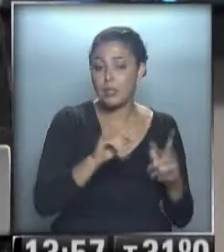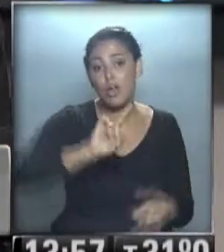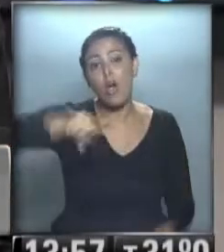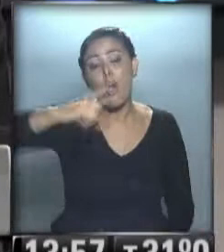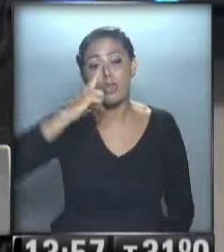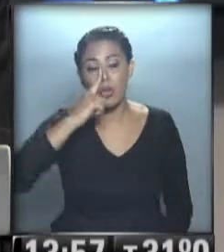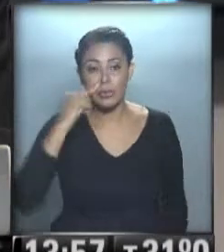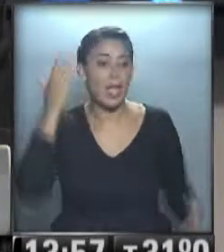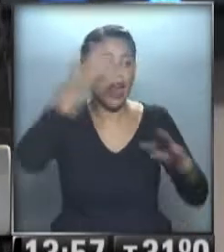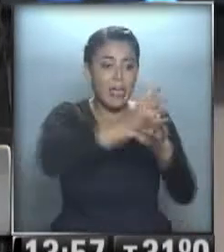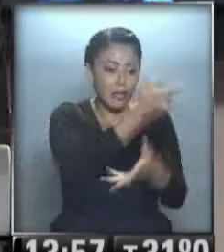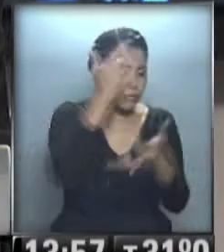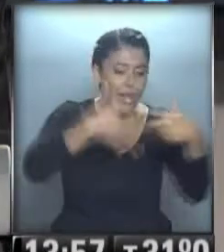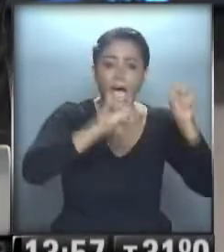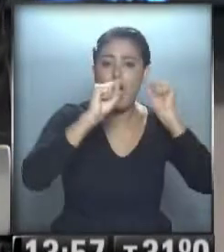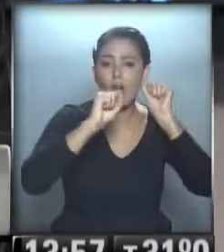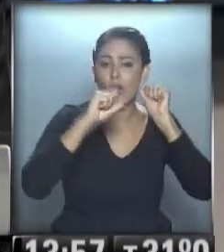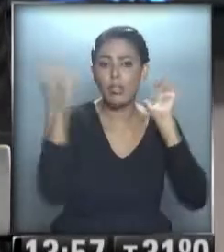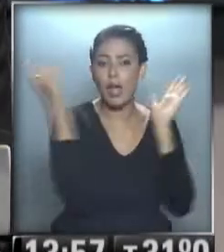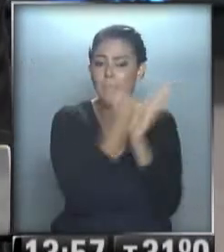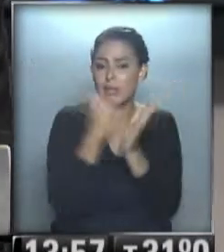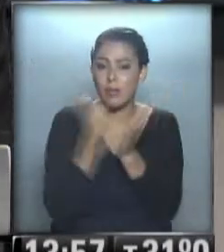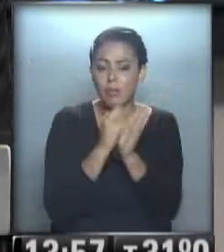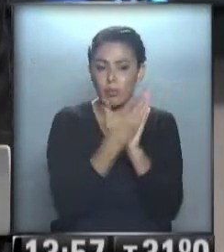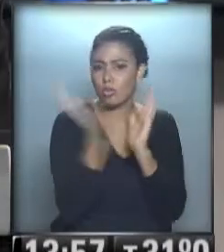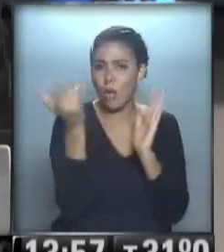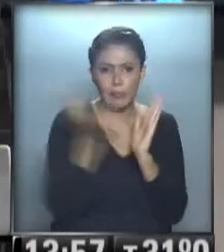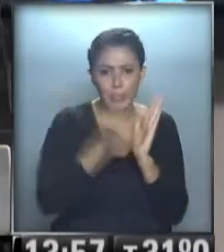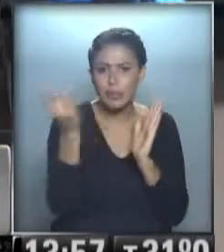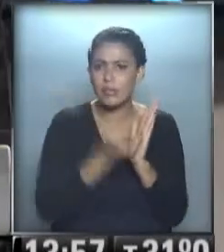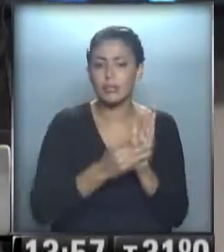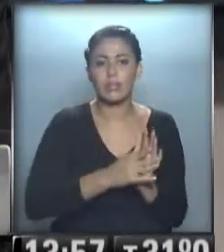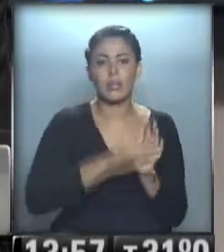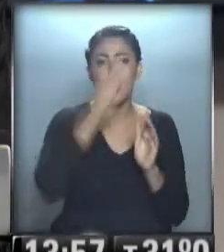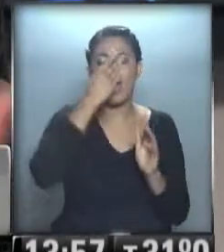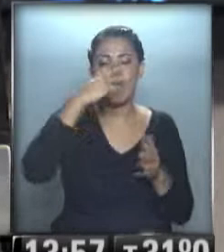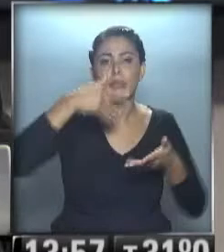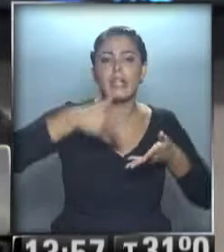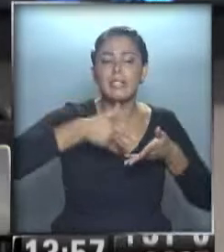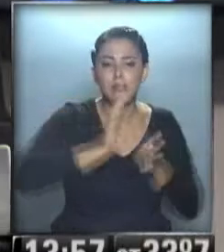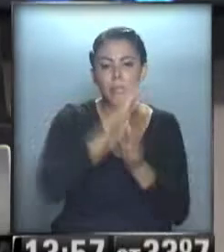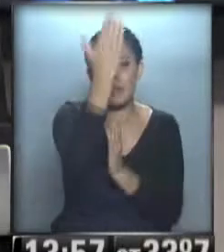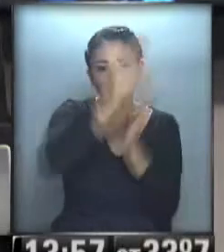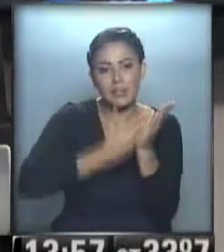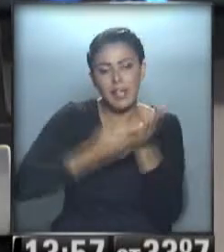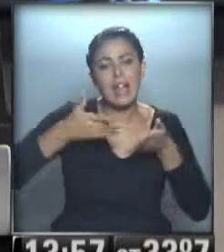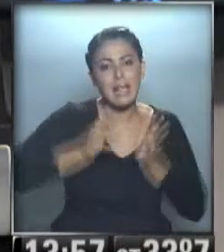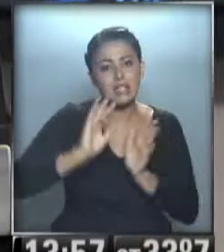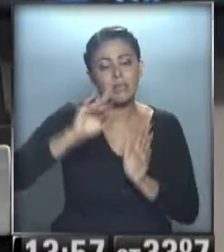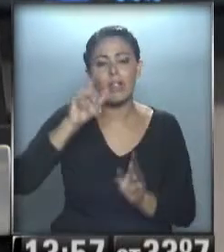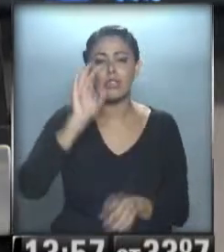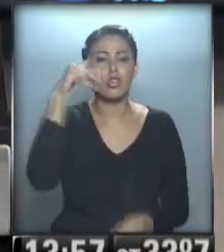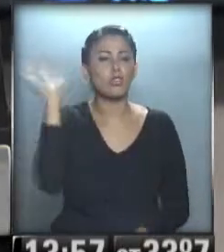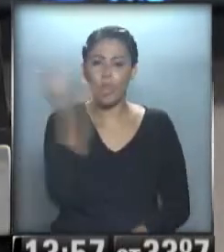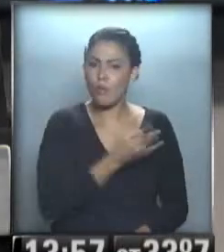cuando allanaron la casa encuentran pasaportes falsos partidas de nacimiento de paraguay falsa digamos que medina era un pez gordo